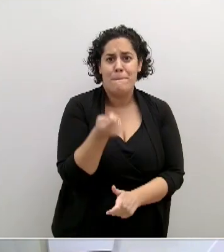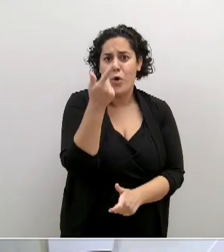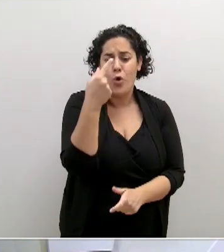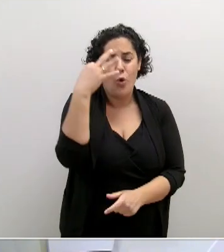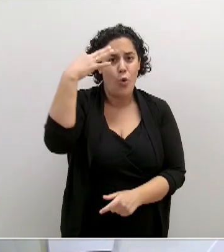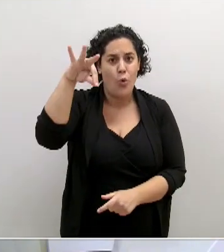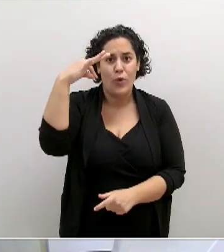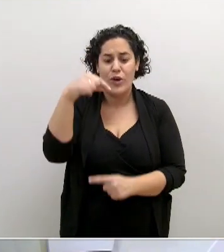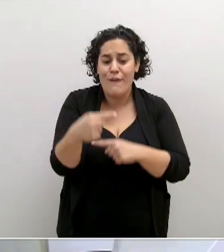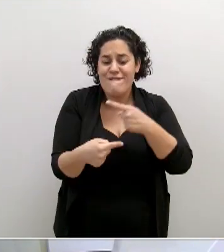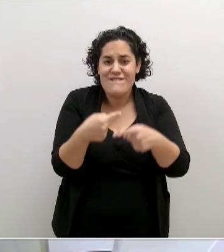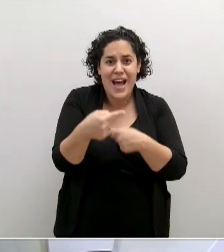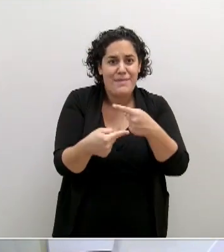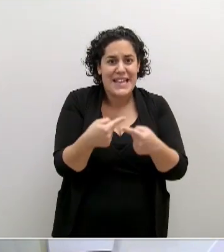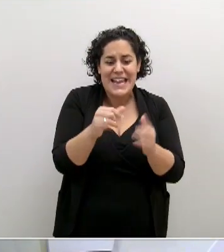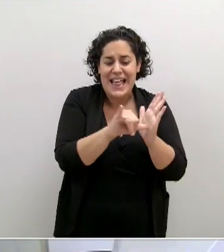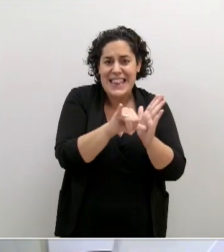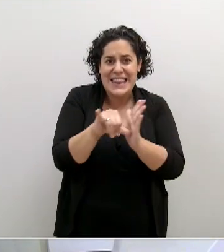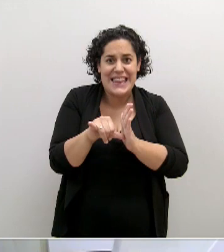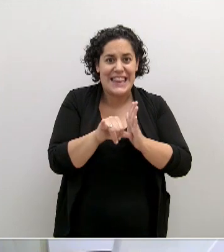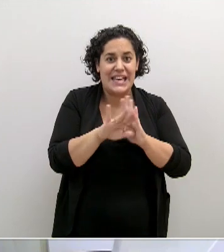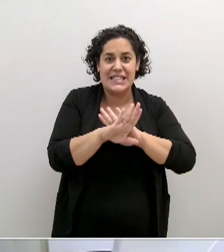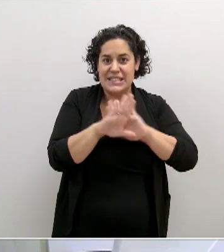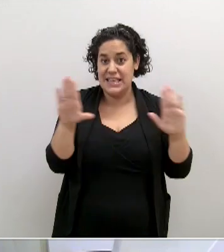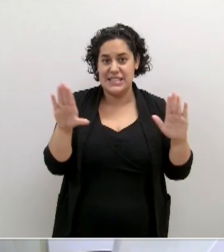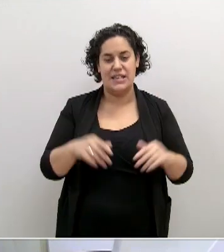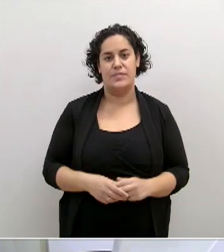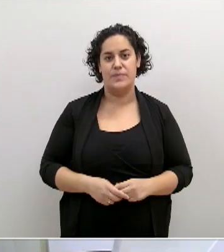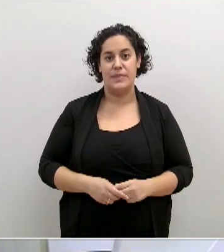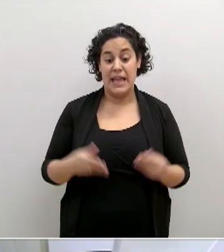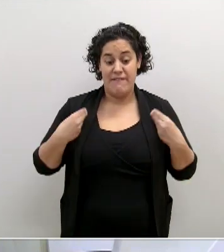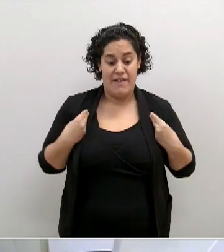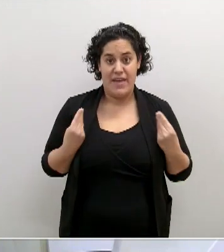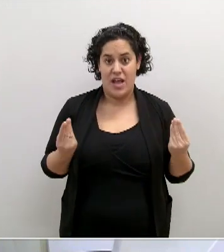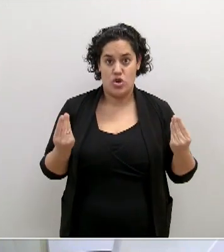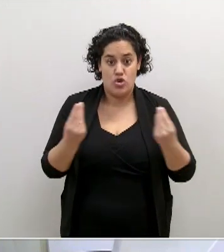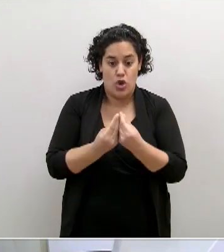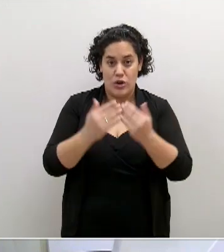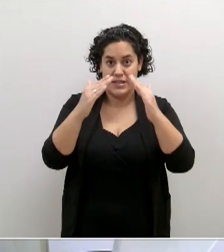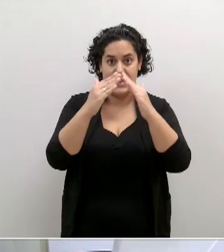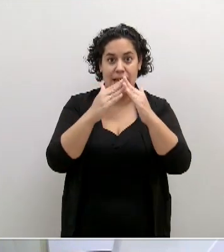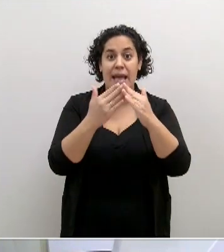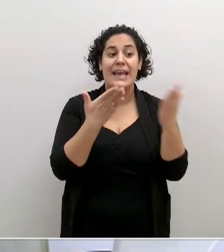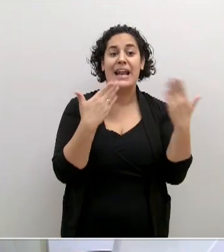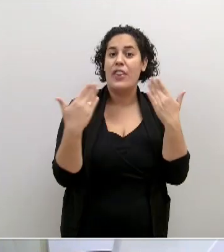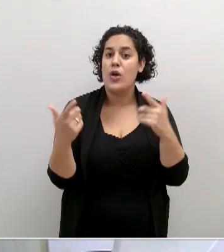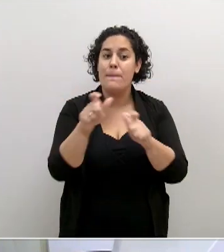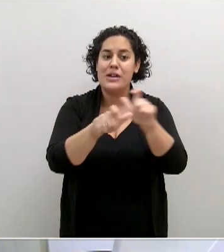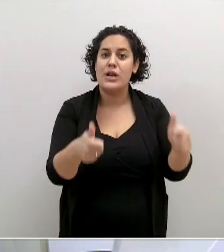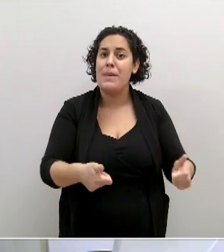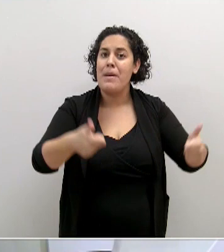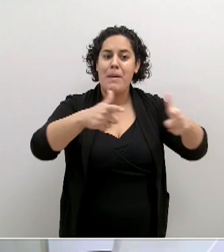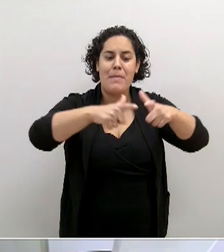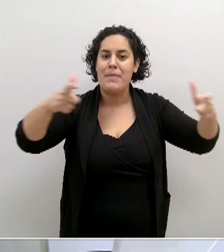familiar de convivientes, las personas que viven con ellos, y con esas personas se relacionen y no se relacionen con muchas más personas. Eso